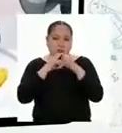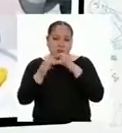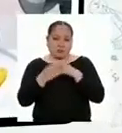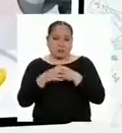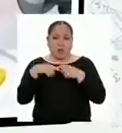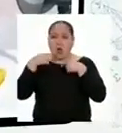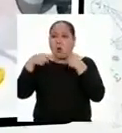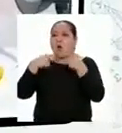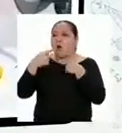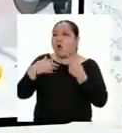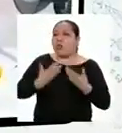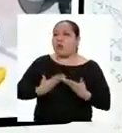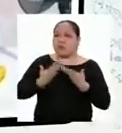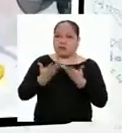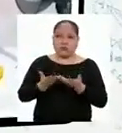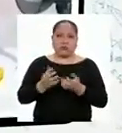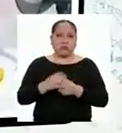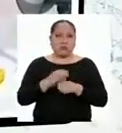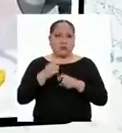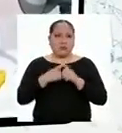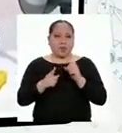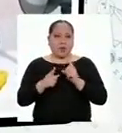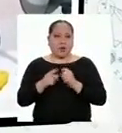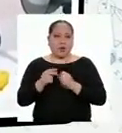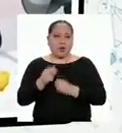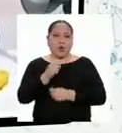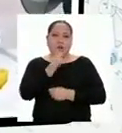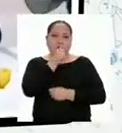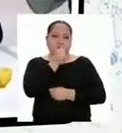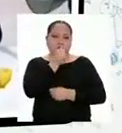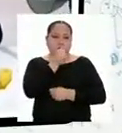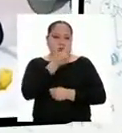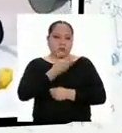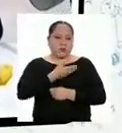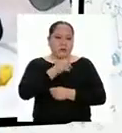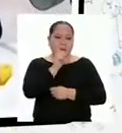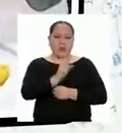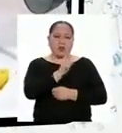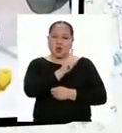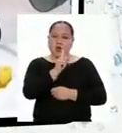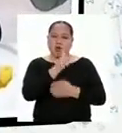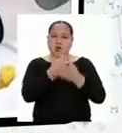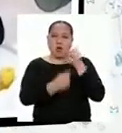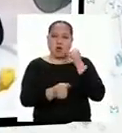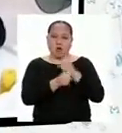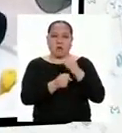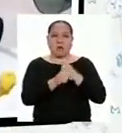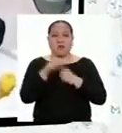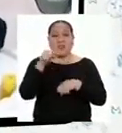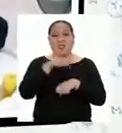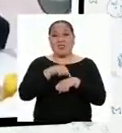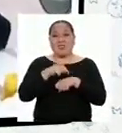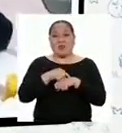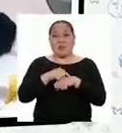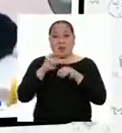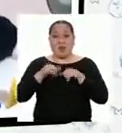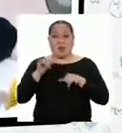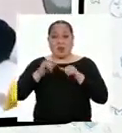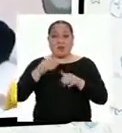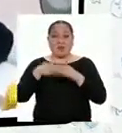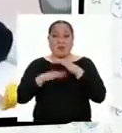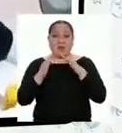las cosas, pero soy muy reservada con personas que no tengo tanta confianza. Por la cuarentena no nos podemos ver